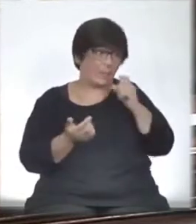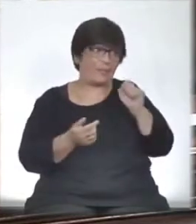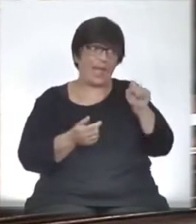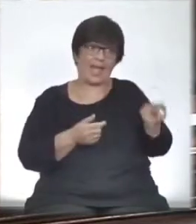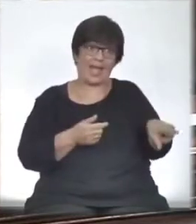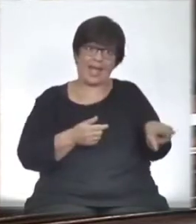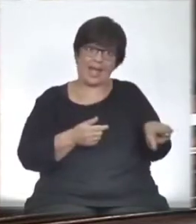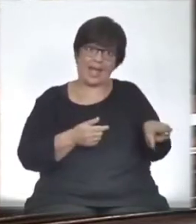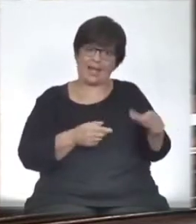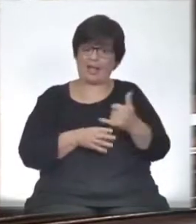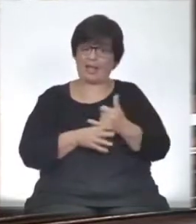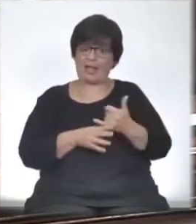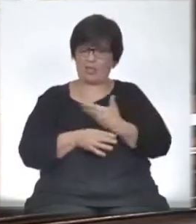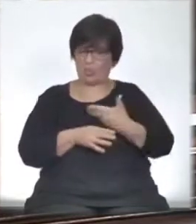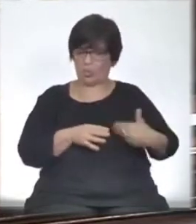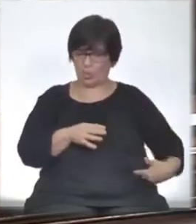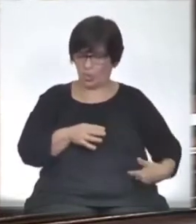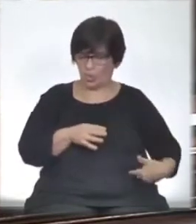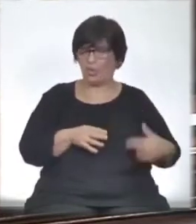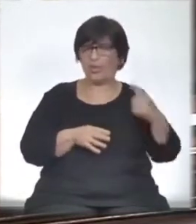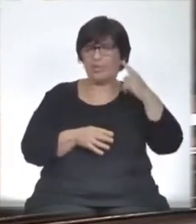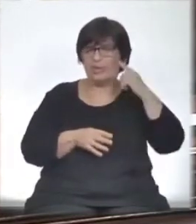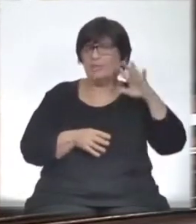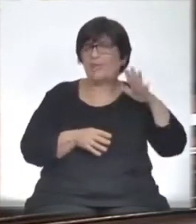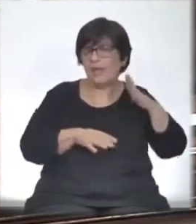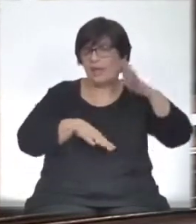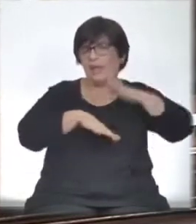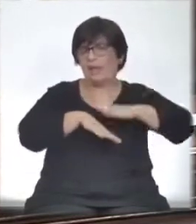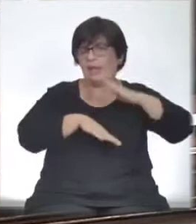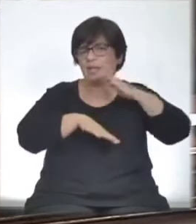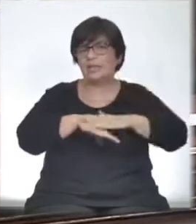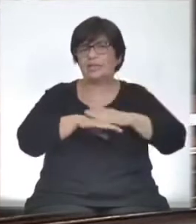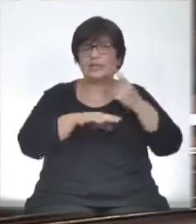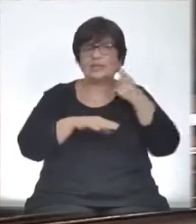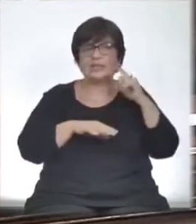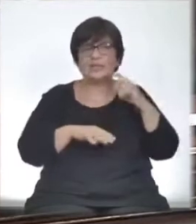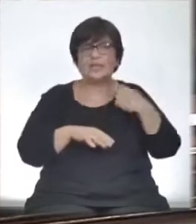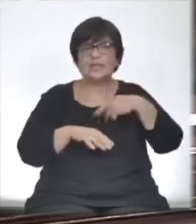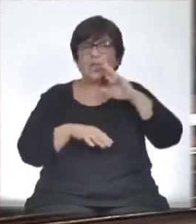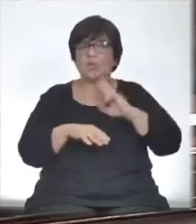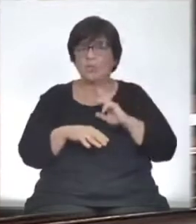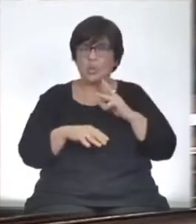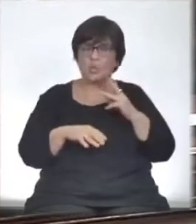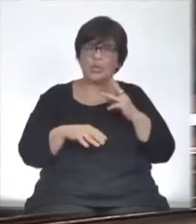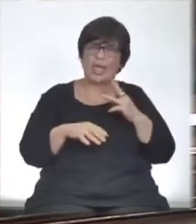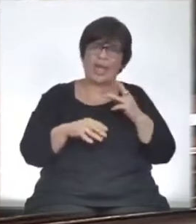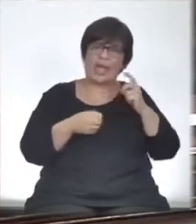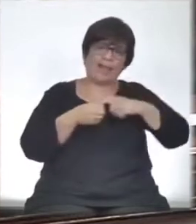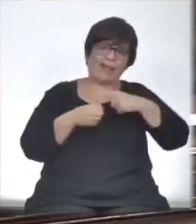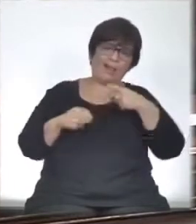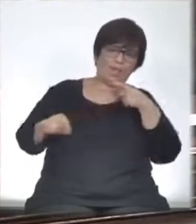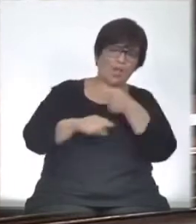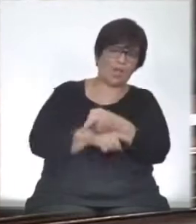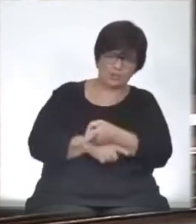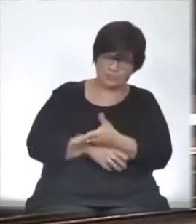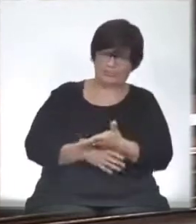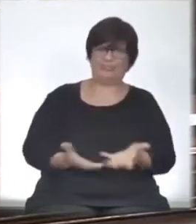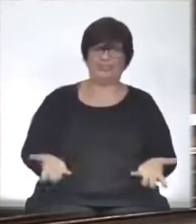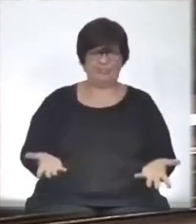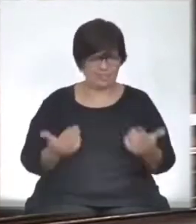un industrial presuntamente responsable de conductas antisindicales. Yo me